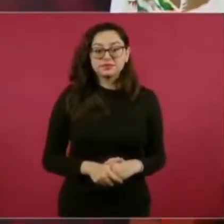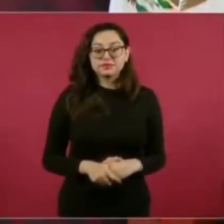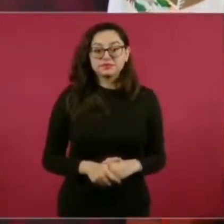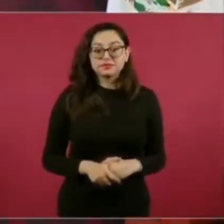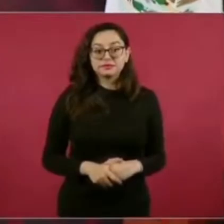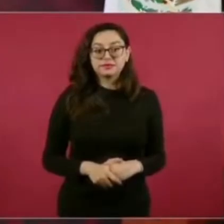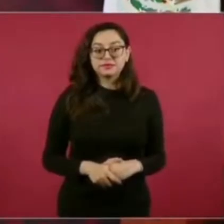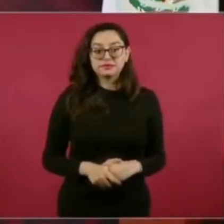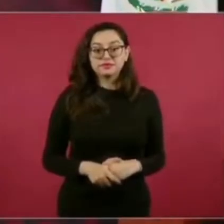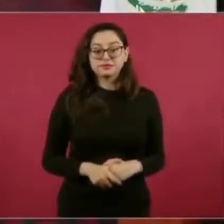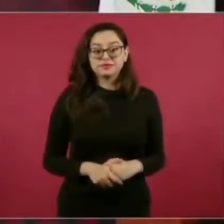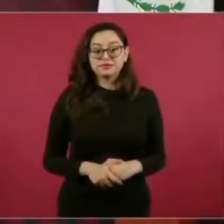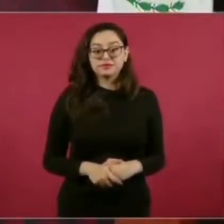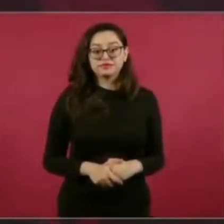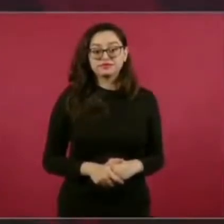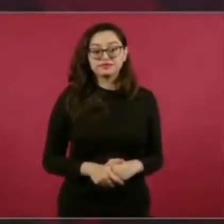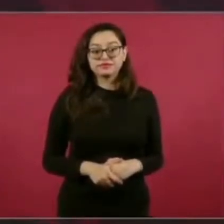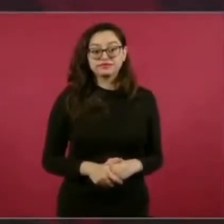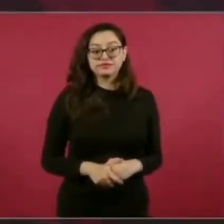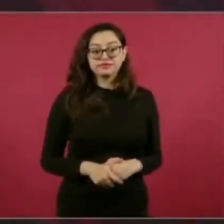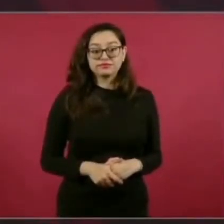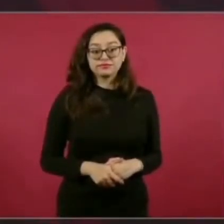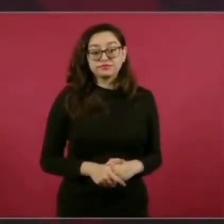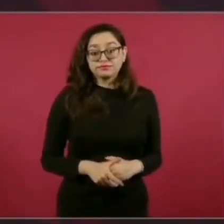como dicen los abogados,